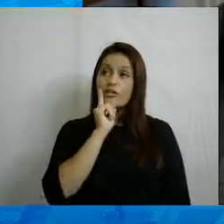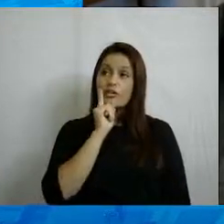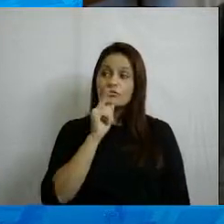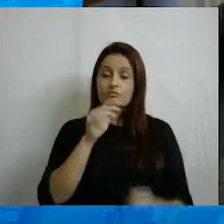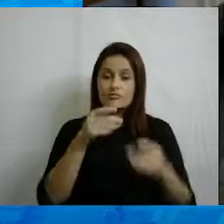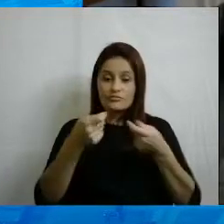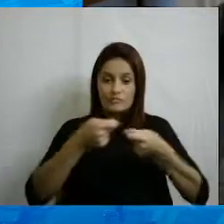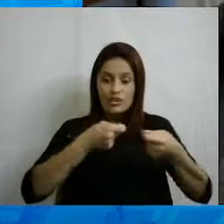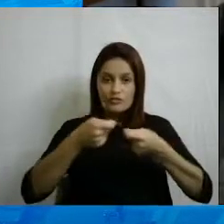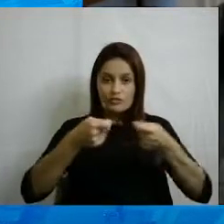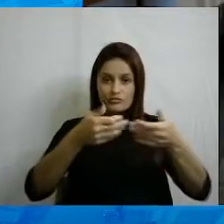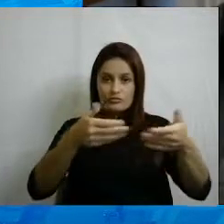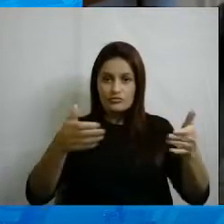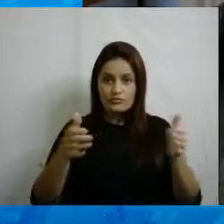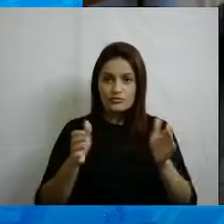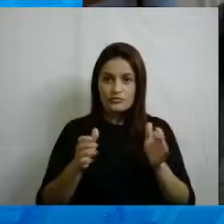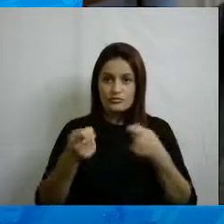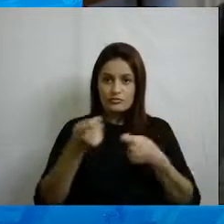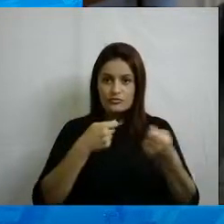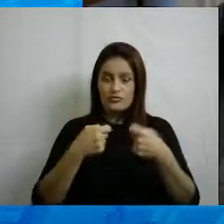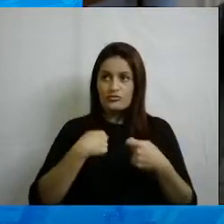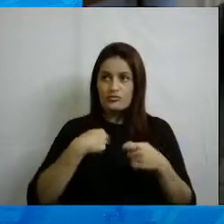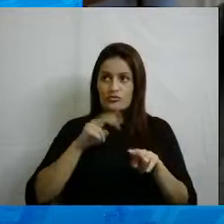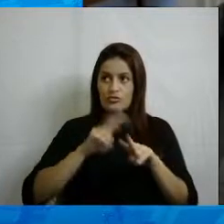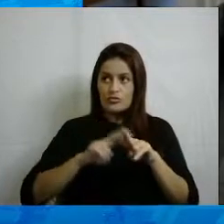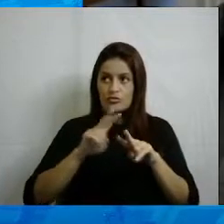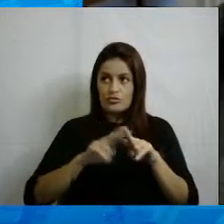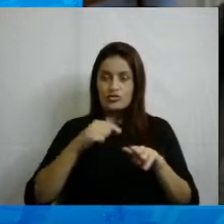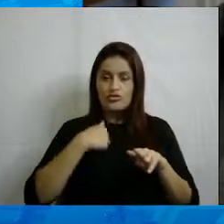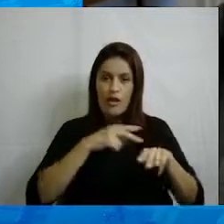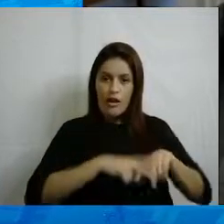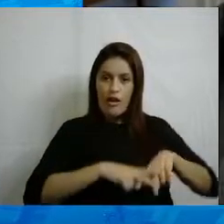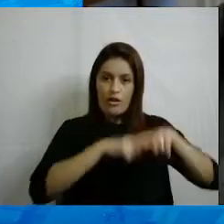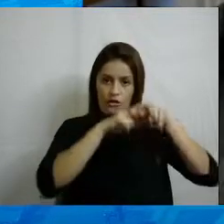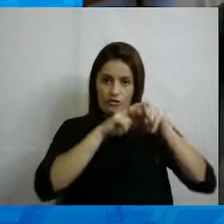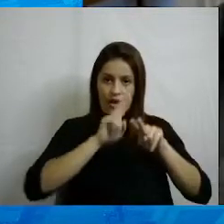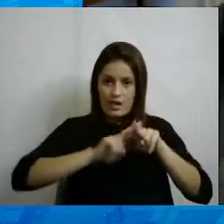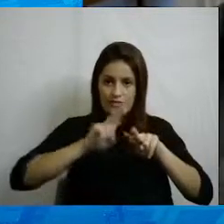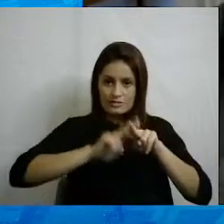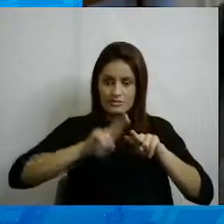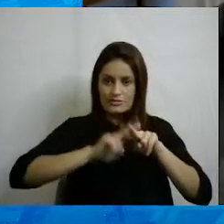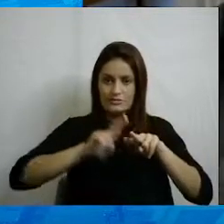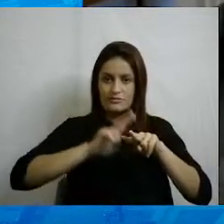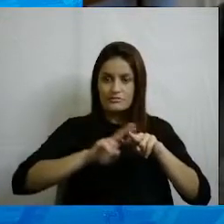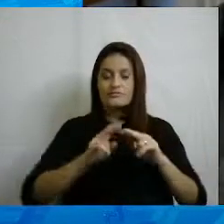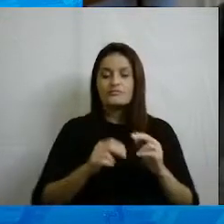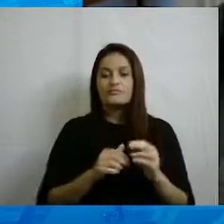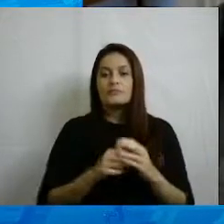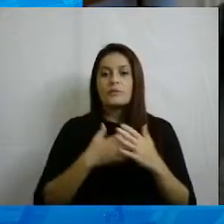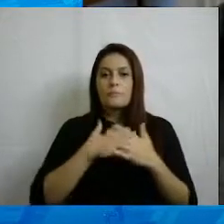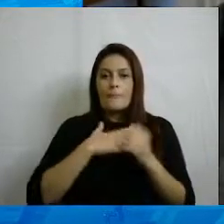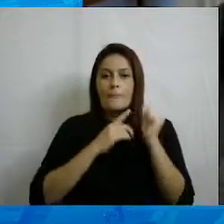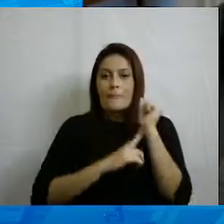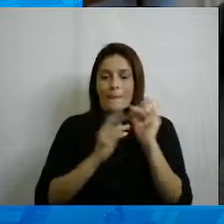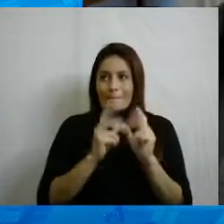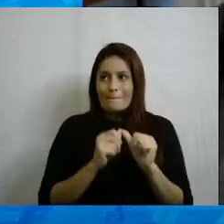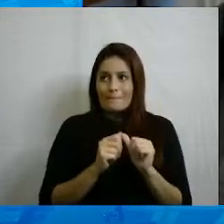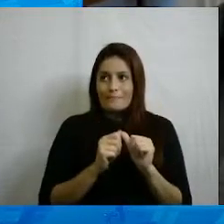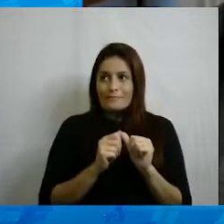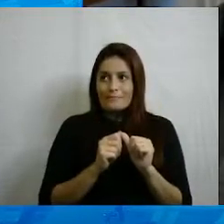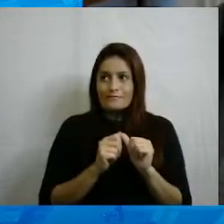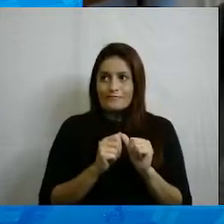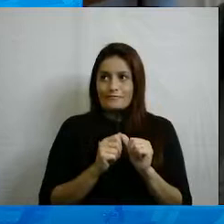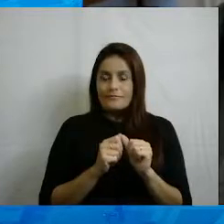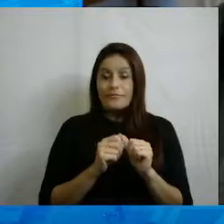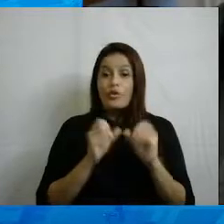kiosco, que esto lo hice con mis propios ahorros que he ganado yo en mi familia. Me dieron